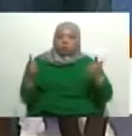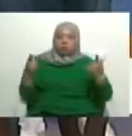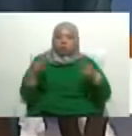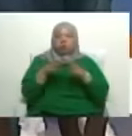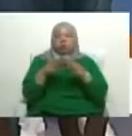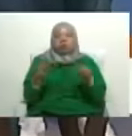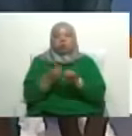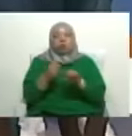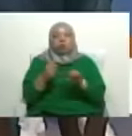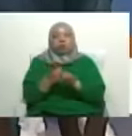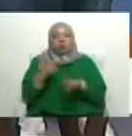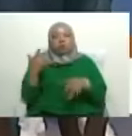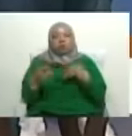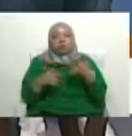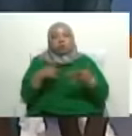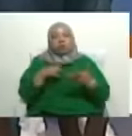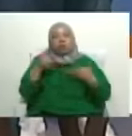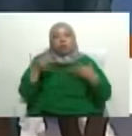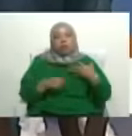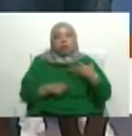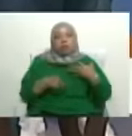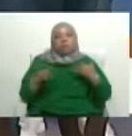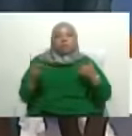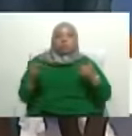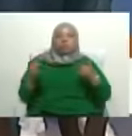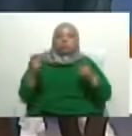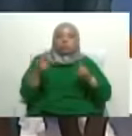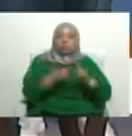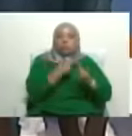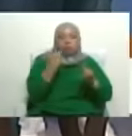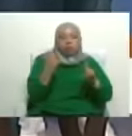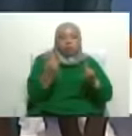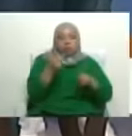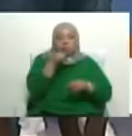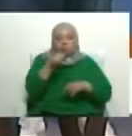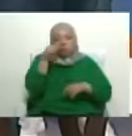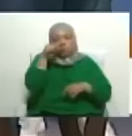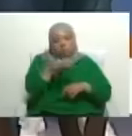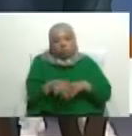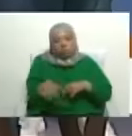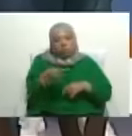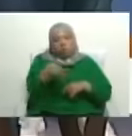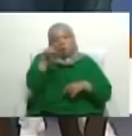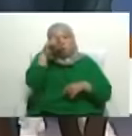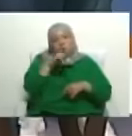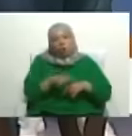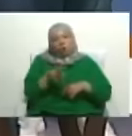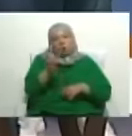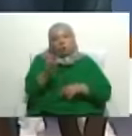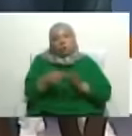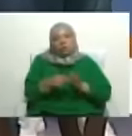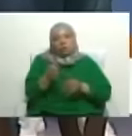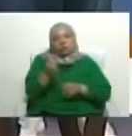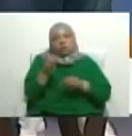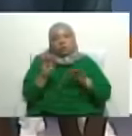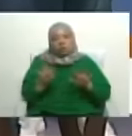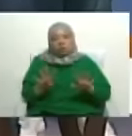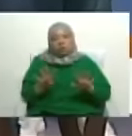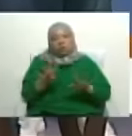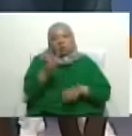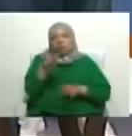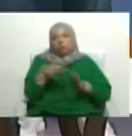perpetrar planes violentos extremos, como ocurrió en los años 2019,